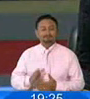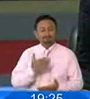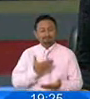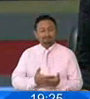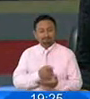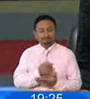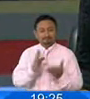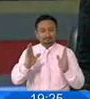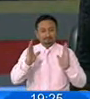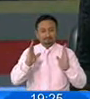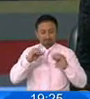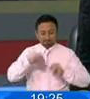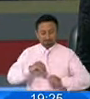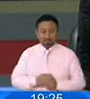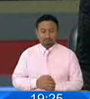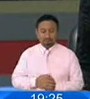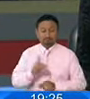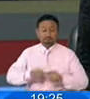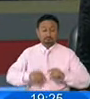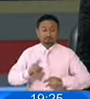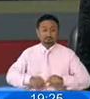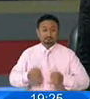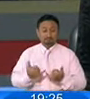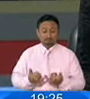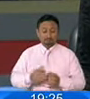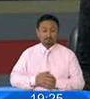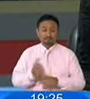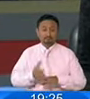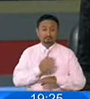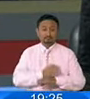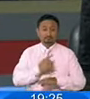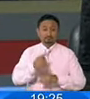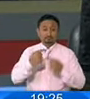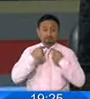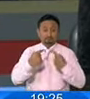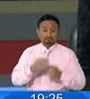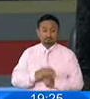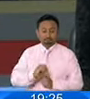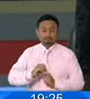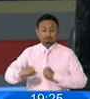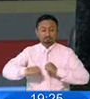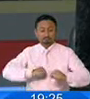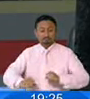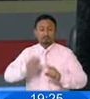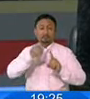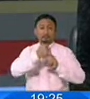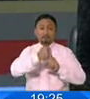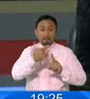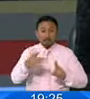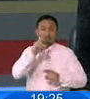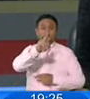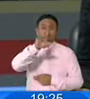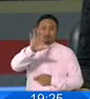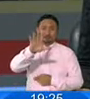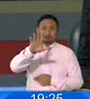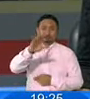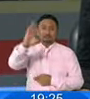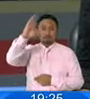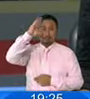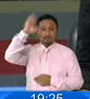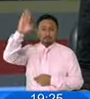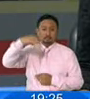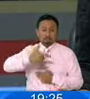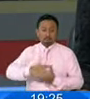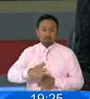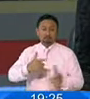Gracias por seguir en nuestra sintonía, amigos televidentes. Y como les comentamos, en la operación Impacto 25, agentes policiales